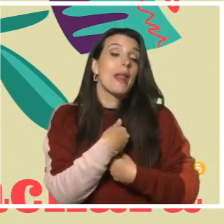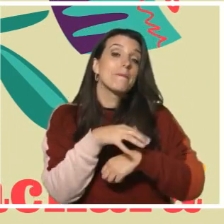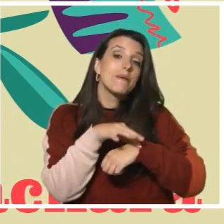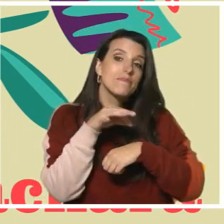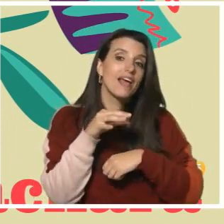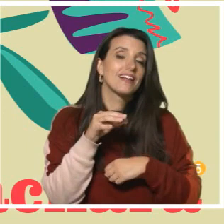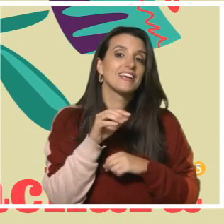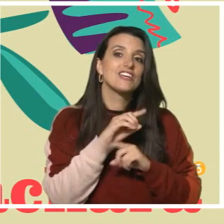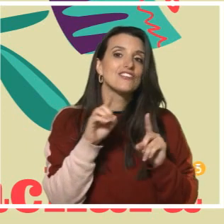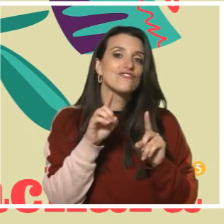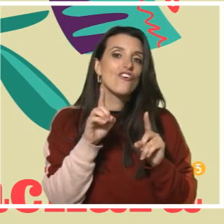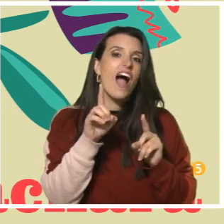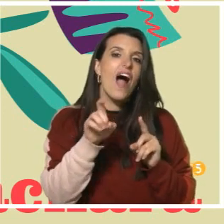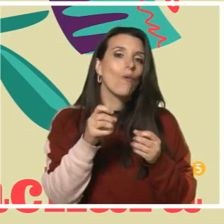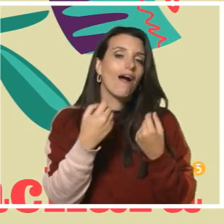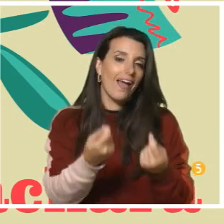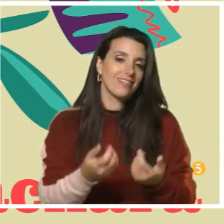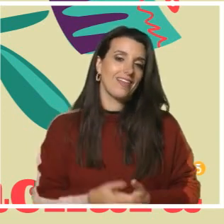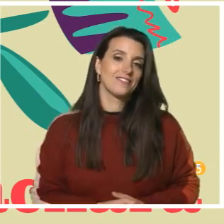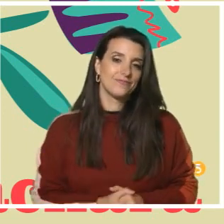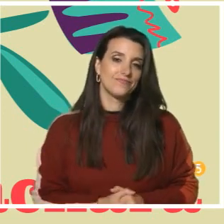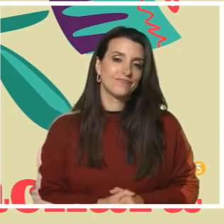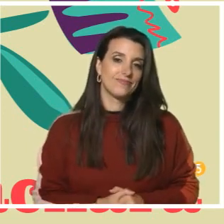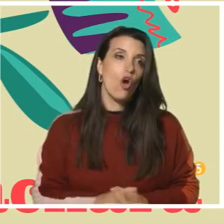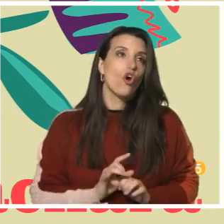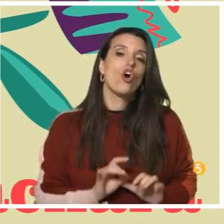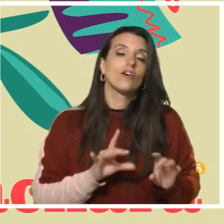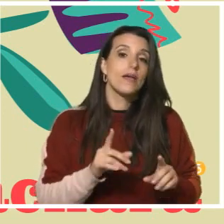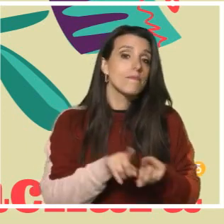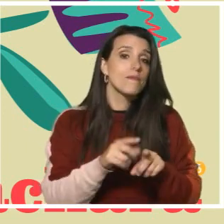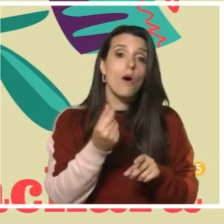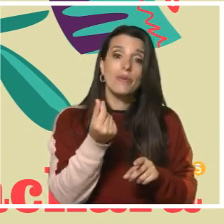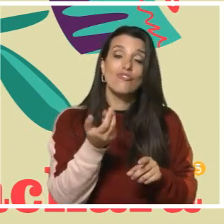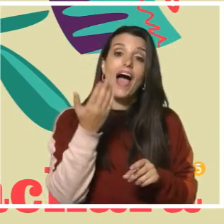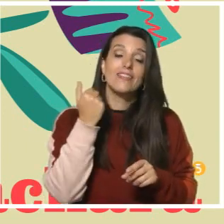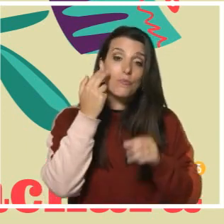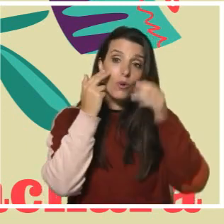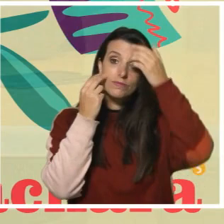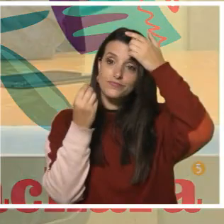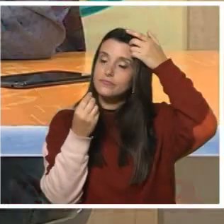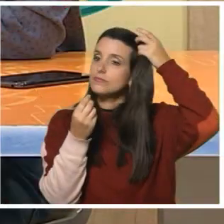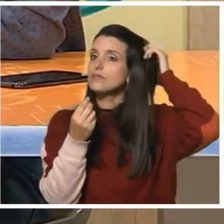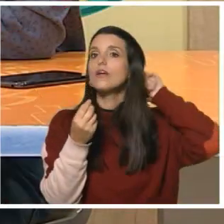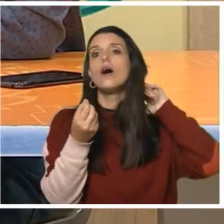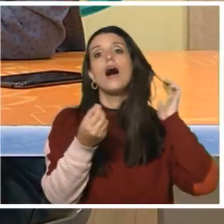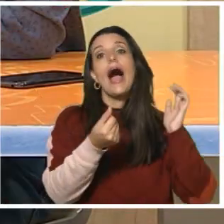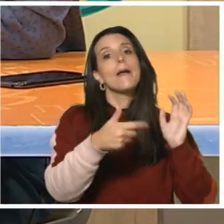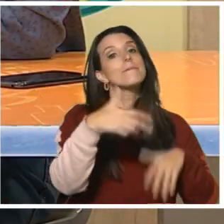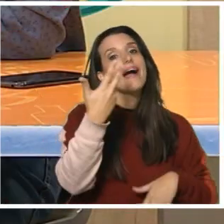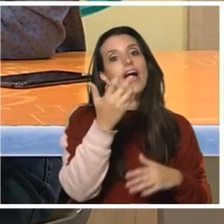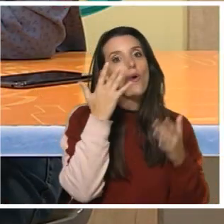no quemamos agua. Uh-huh. Y están al mismo precio, porque antes teníamos eso de esa paradigma diciendo, ¿por qué es más caro?